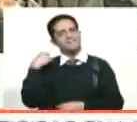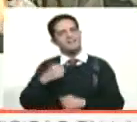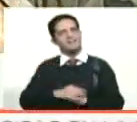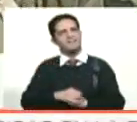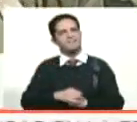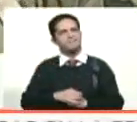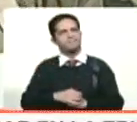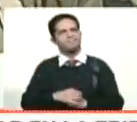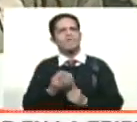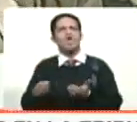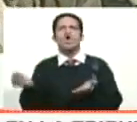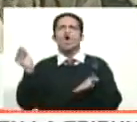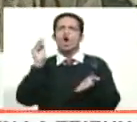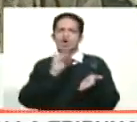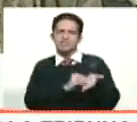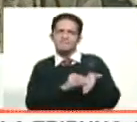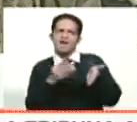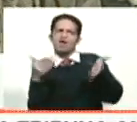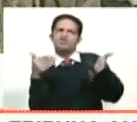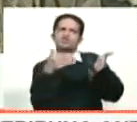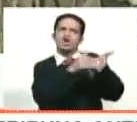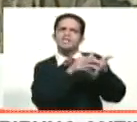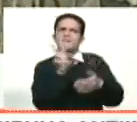otra vez contra Venezuela.